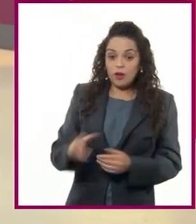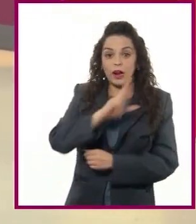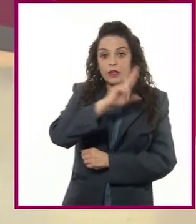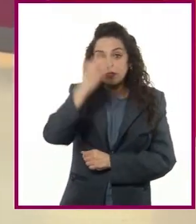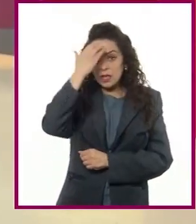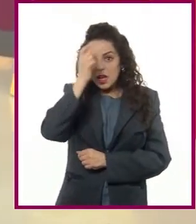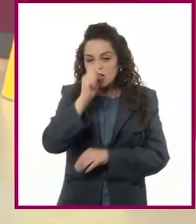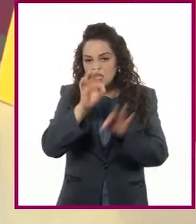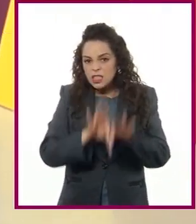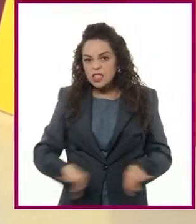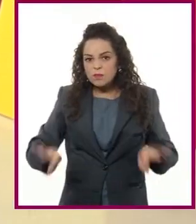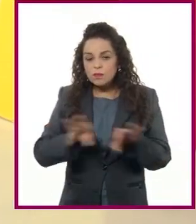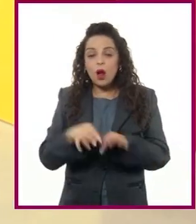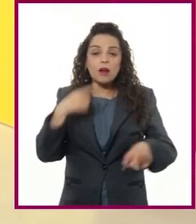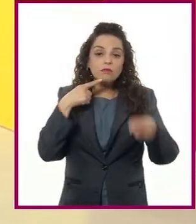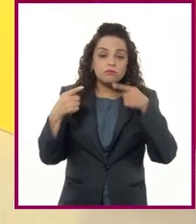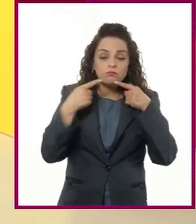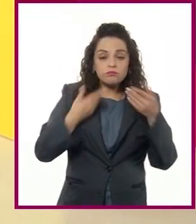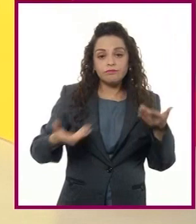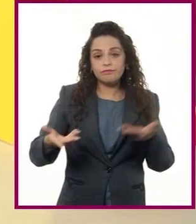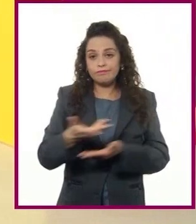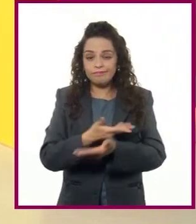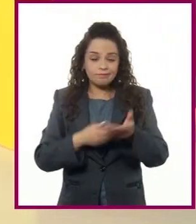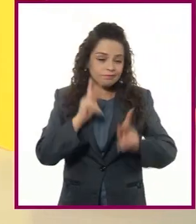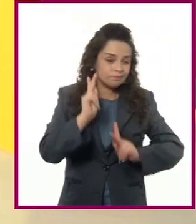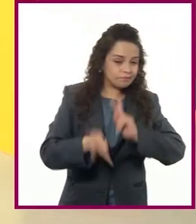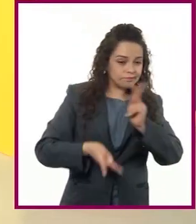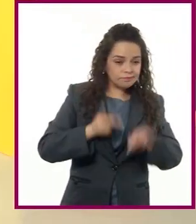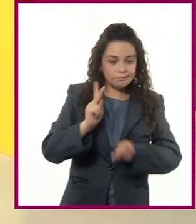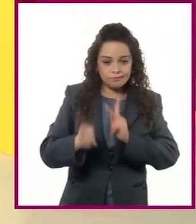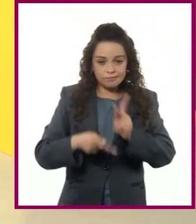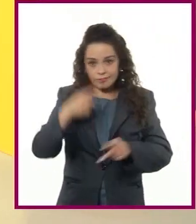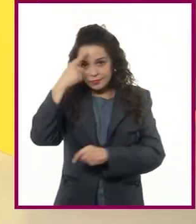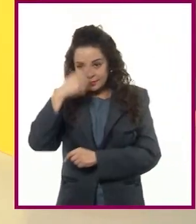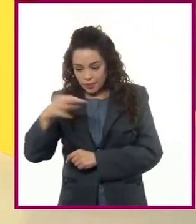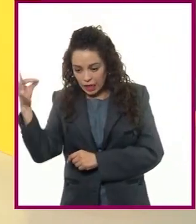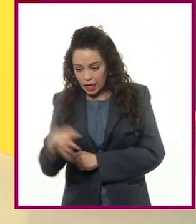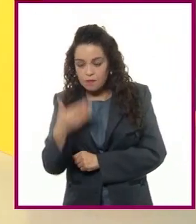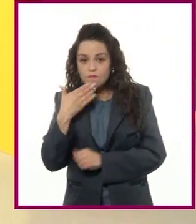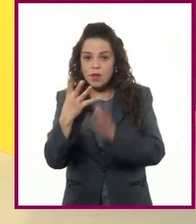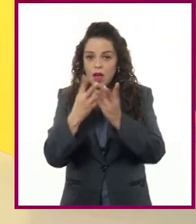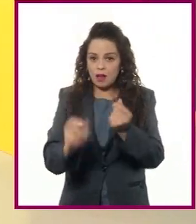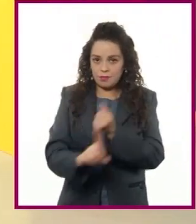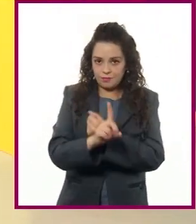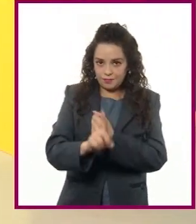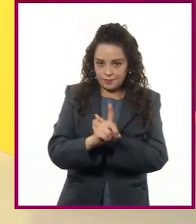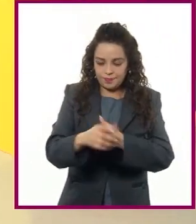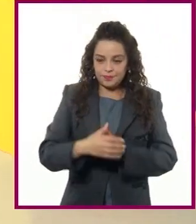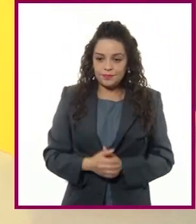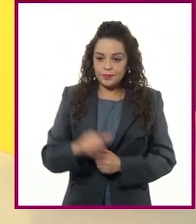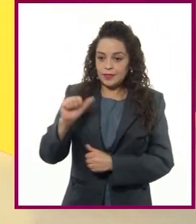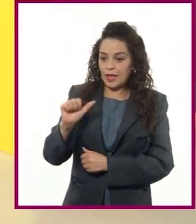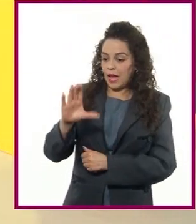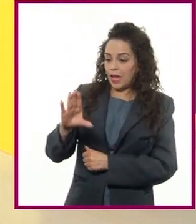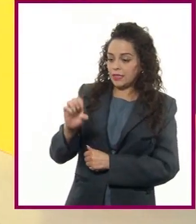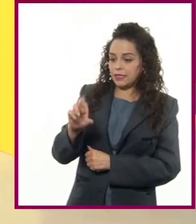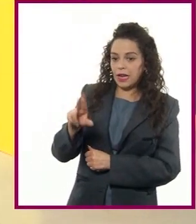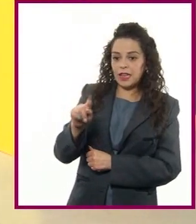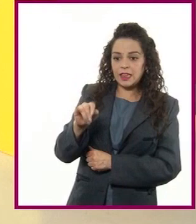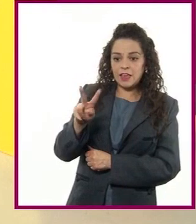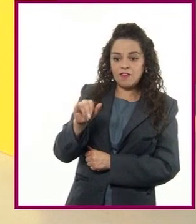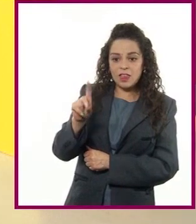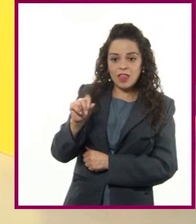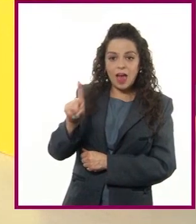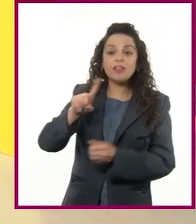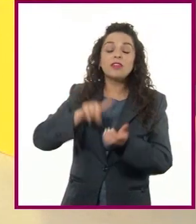importancia del diálogo y la asertividad para solucionar los conflictos. La asertividad deberá ser